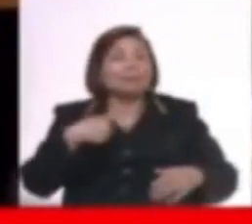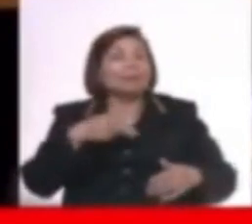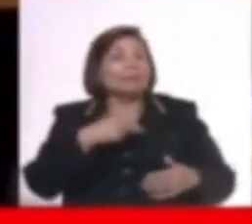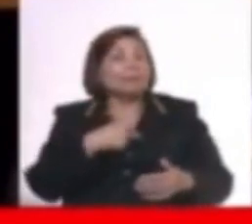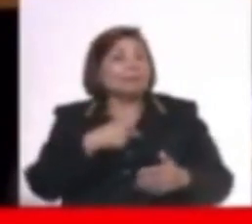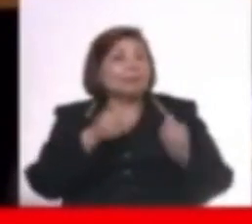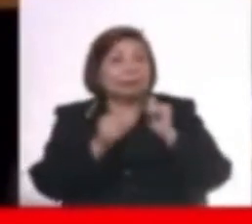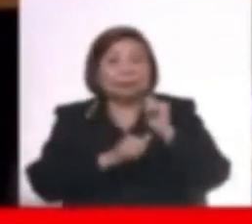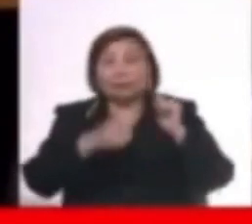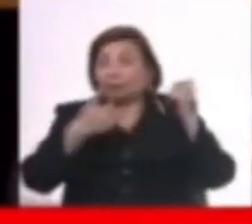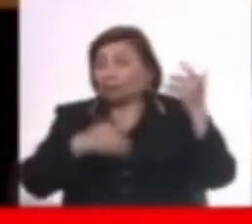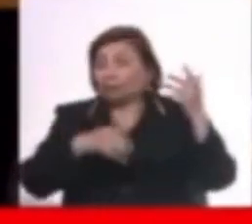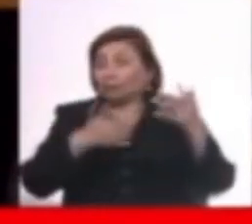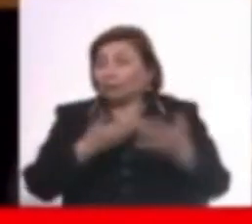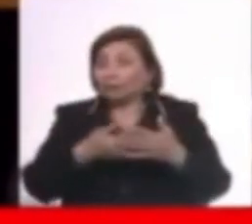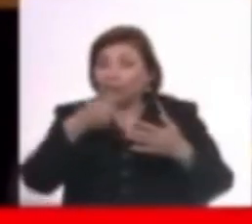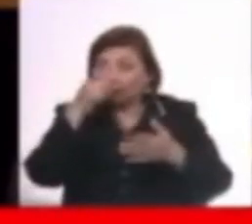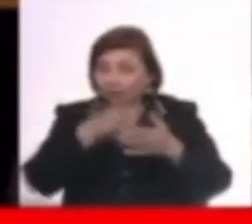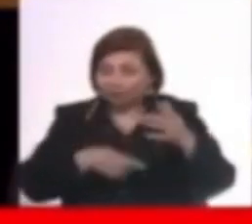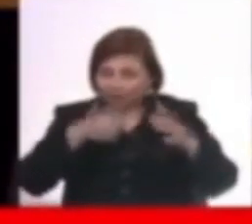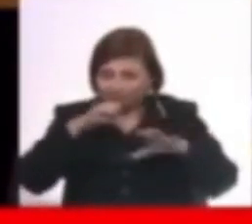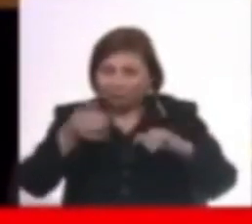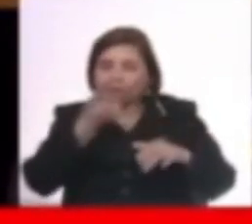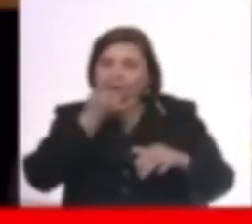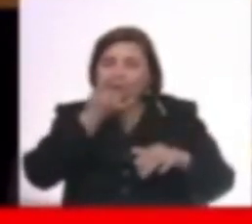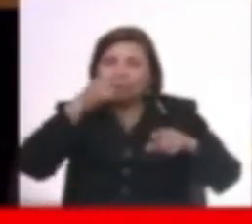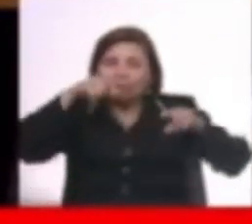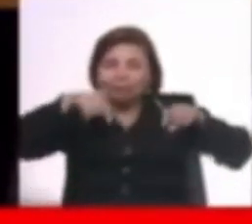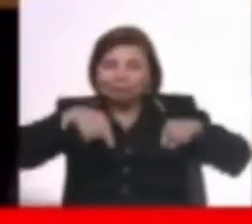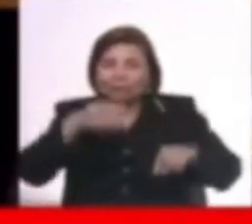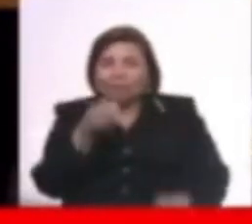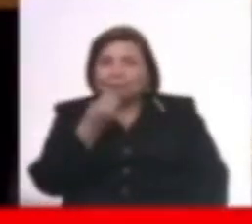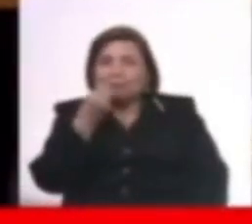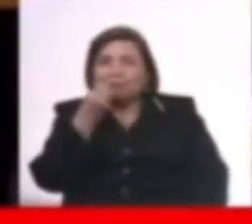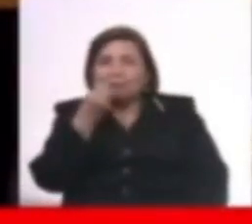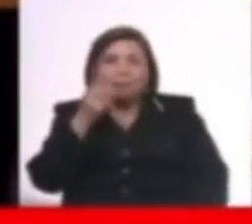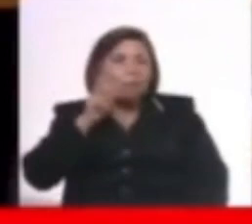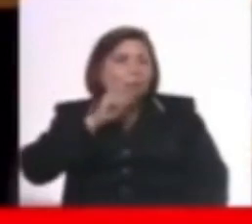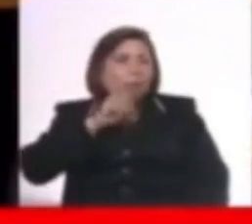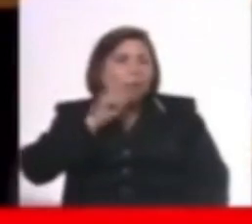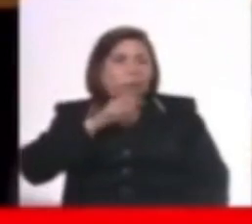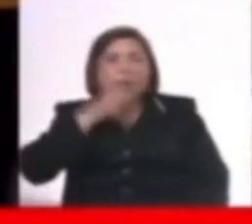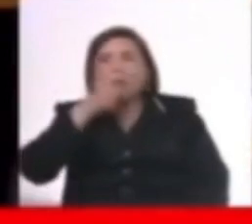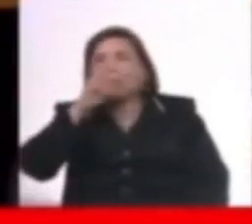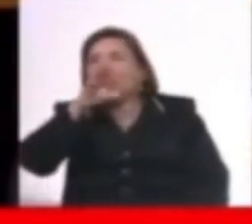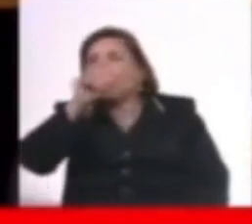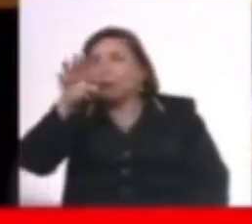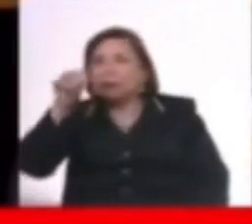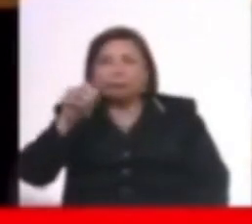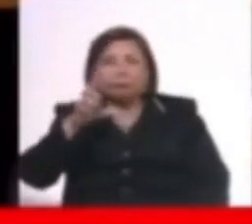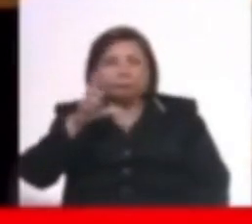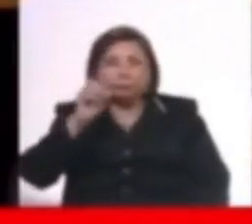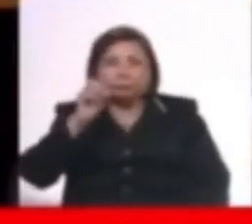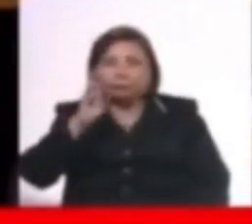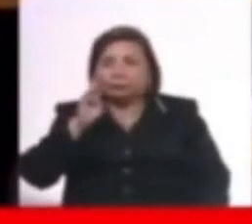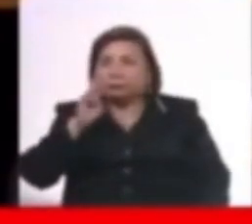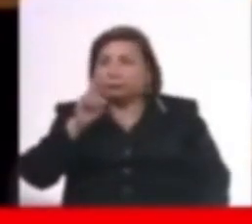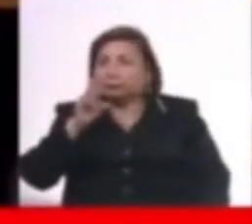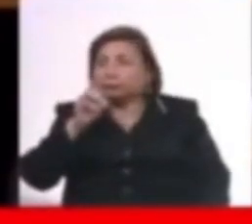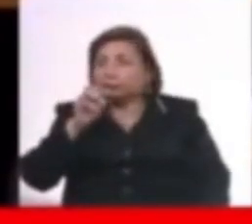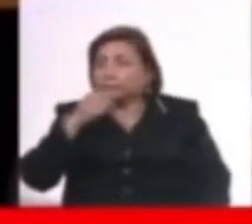hermanos de México lo que realmente ha ocurrido en el Perú y por qué es una mentira lo que les dice el Señor López Obrador